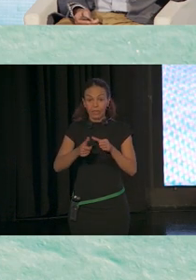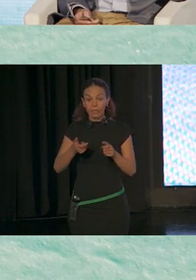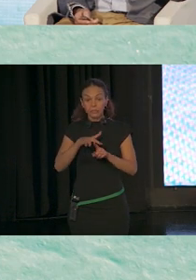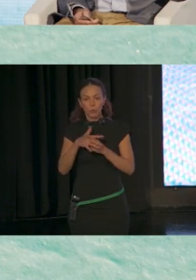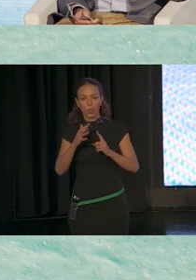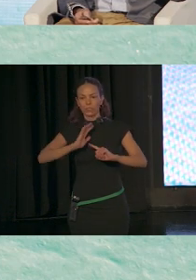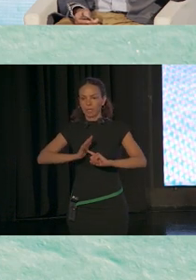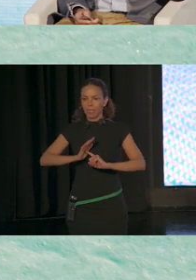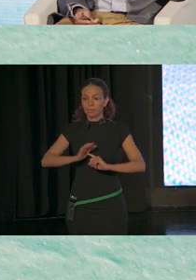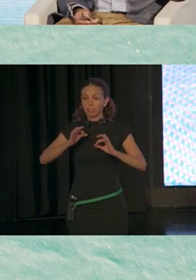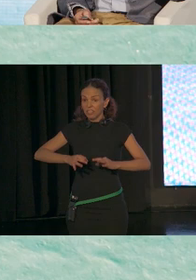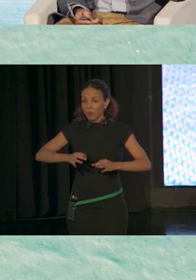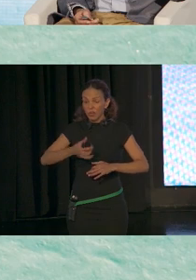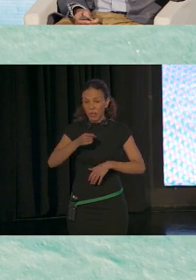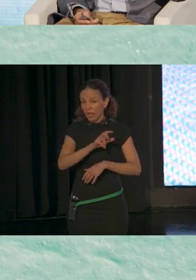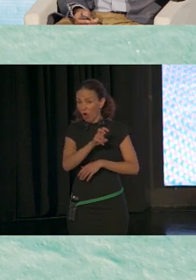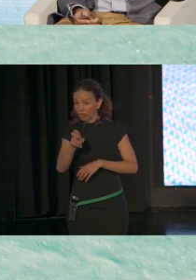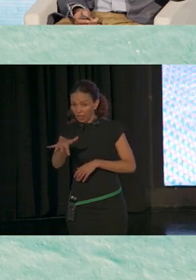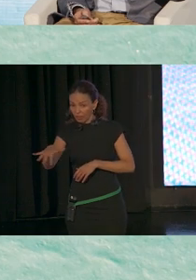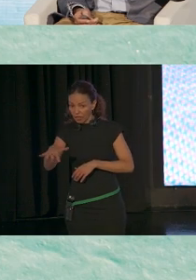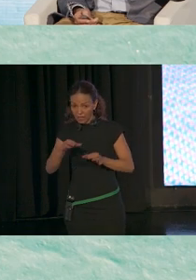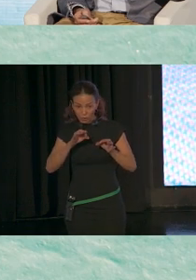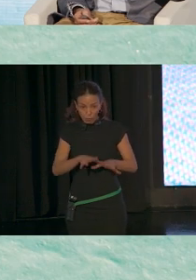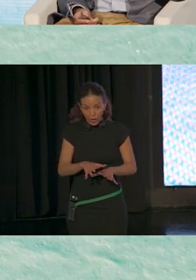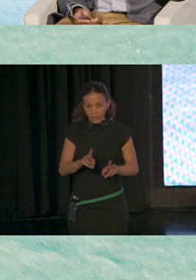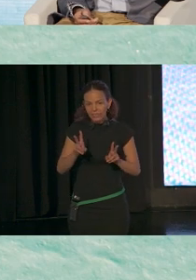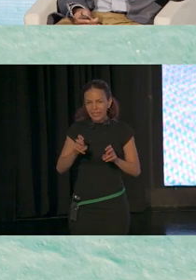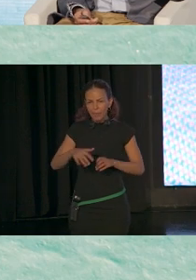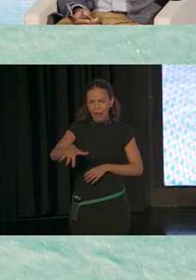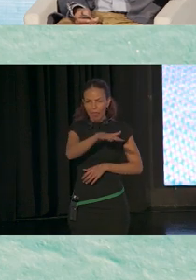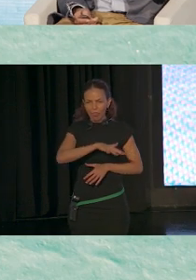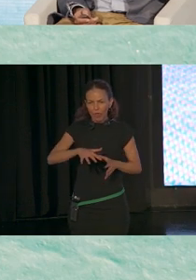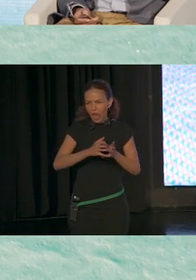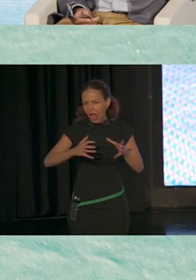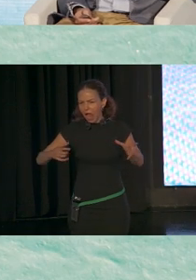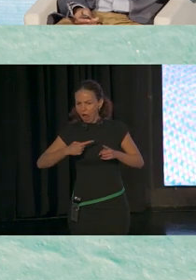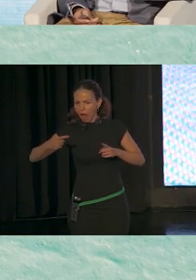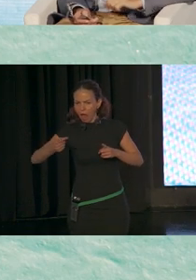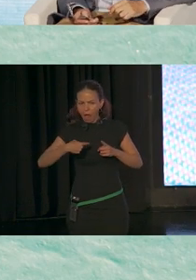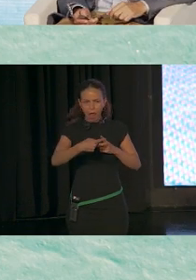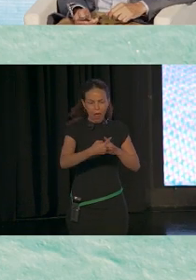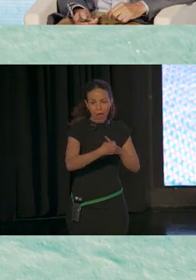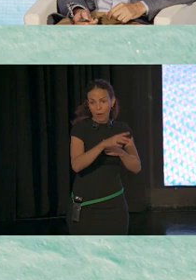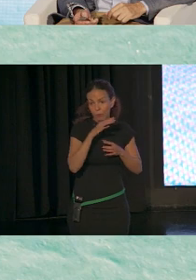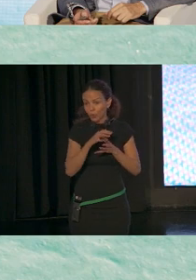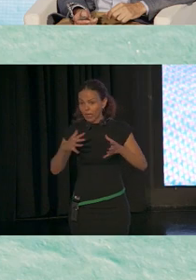y seguramente también en otros, pues el tema de la dispersión geográfica, desplazamiento en un territorio tan